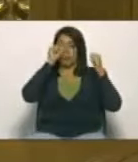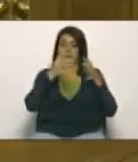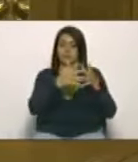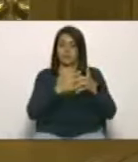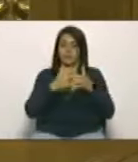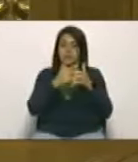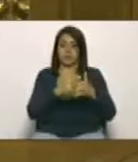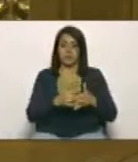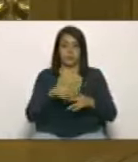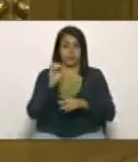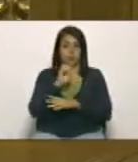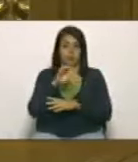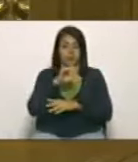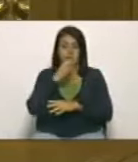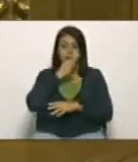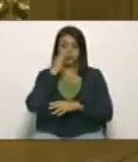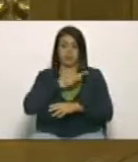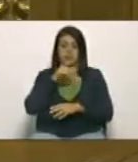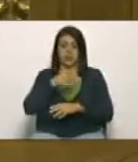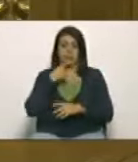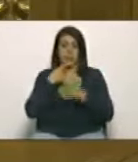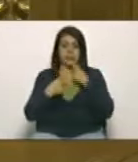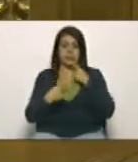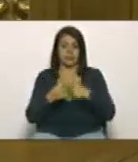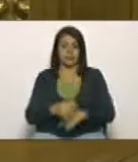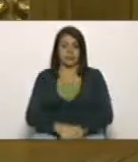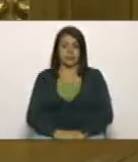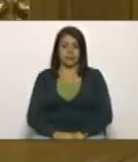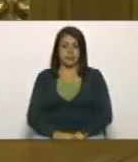Unidos en el Consejo de Seguridad decía,